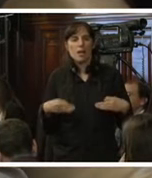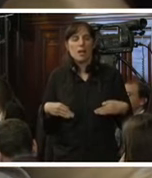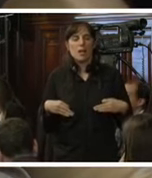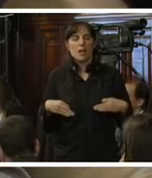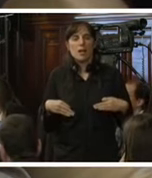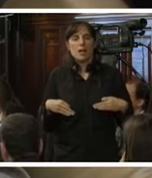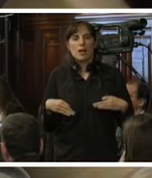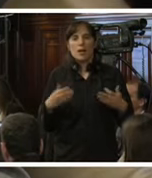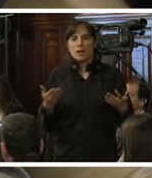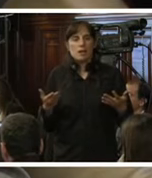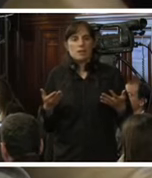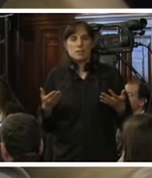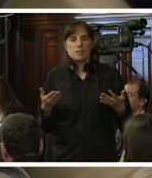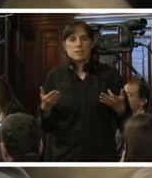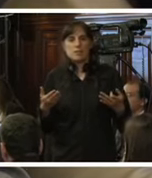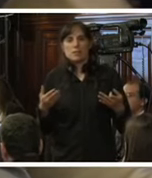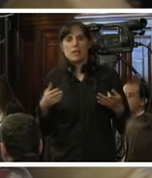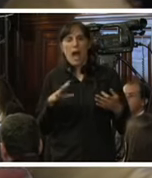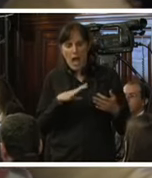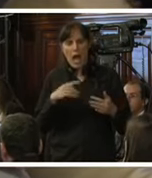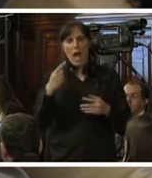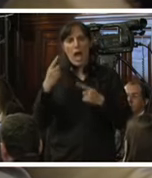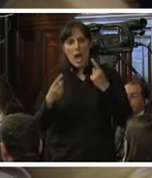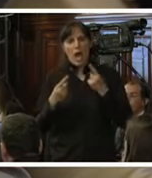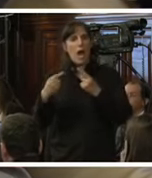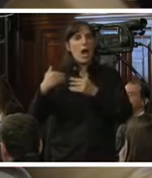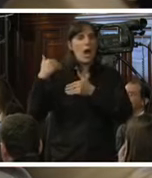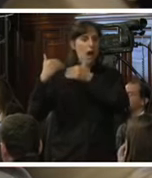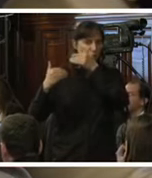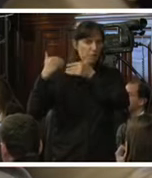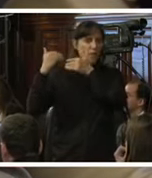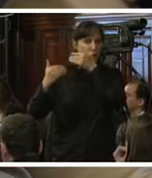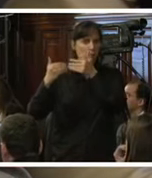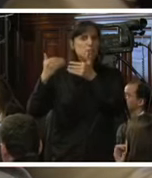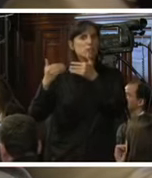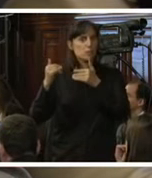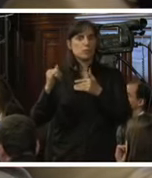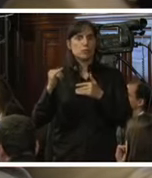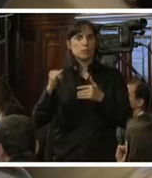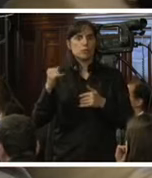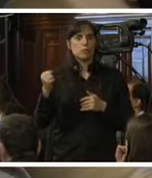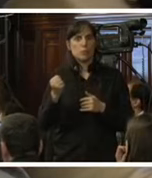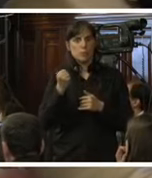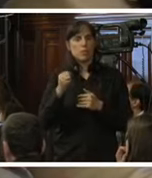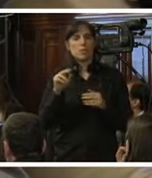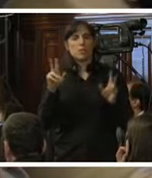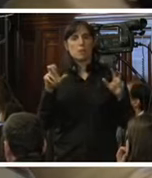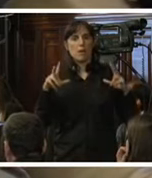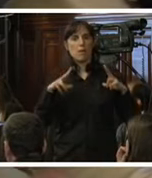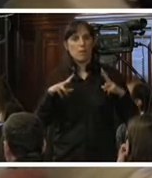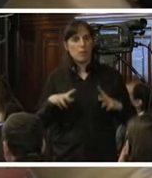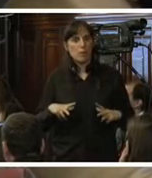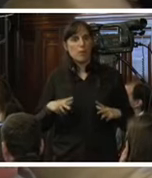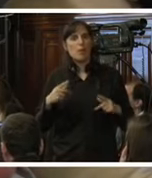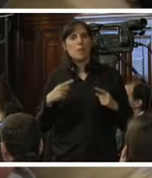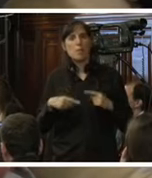de los avances que sin ninguna duda son también desde luego importantes en el ámbito formal, no